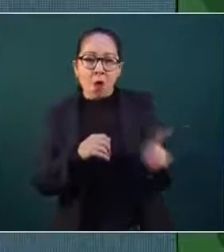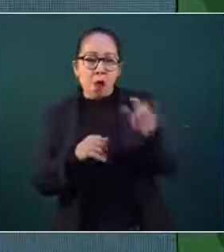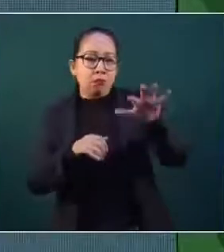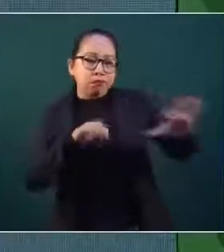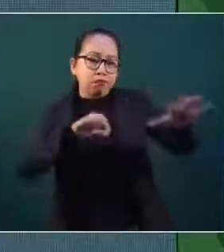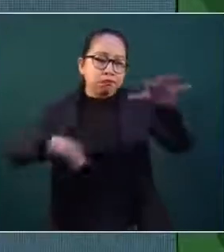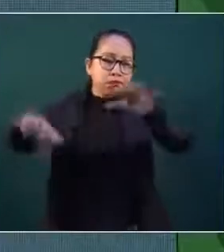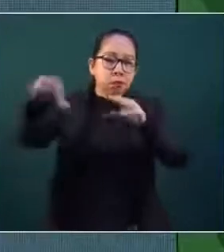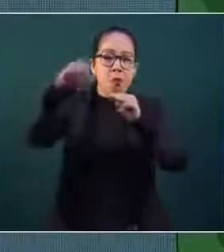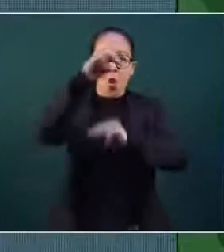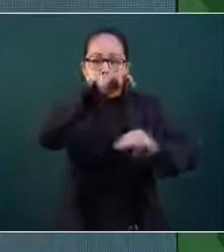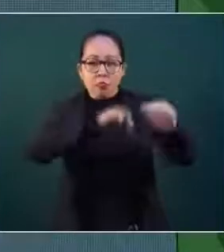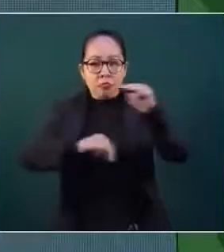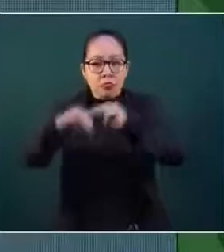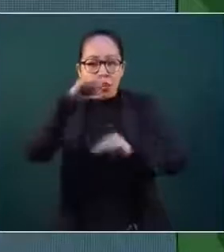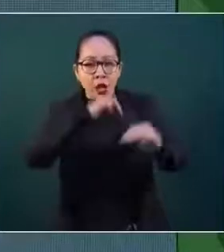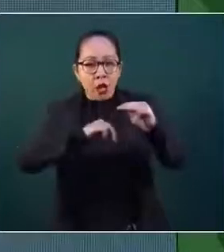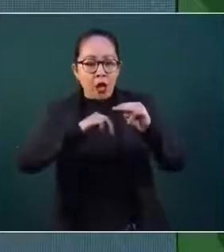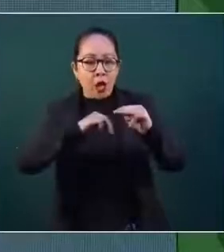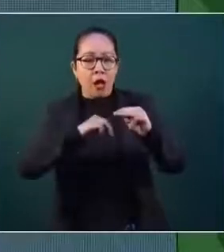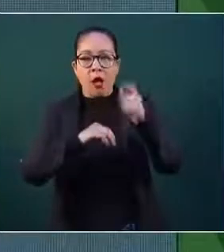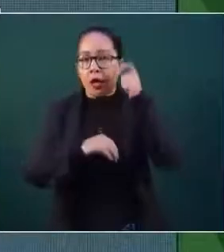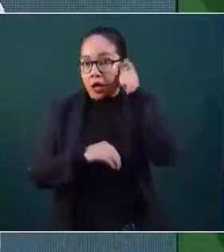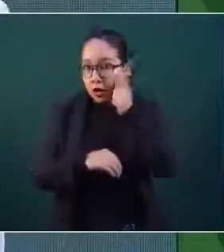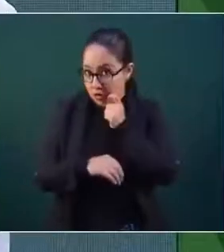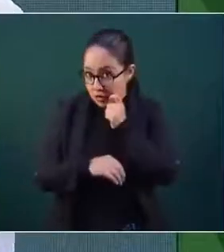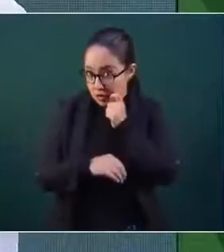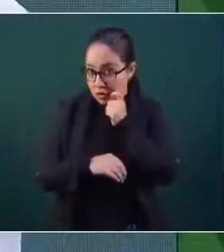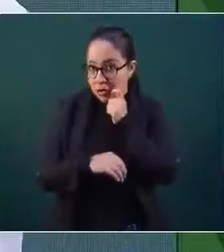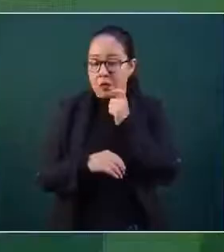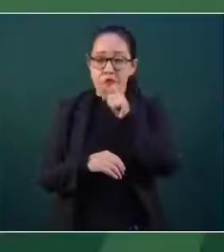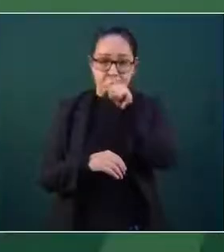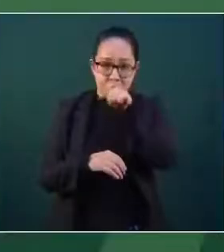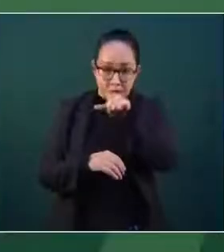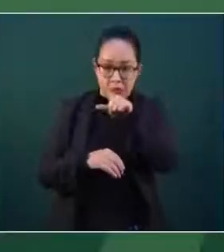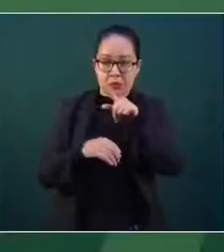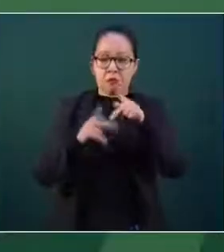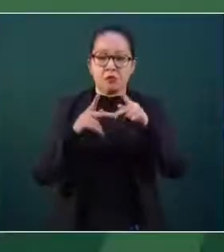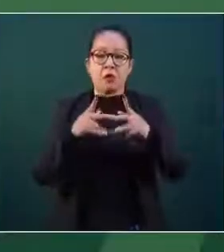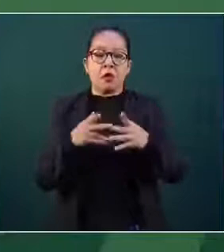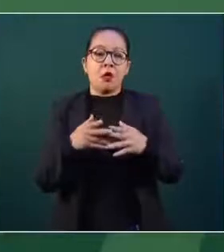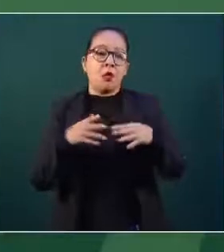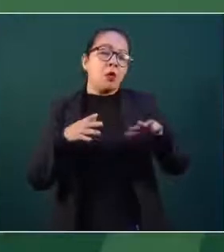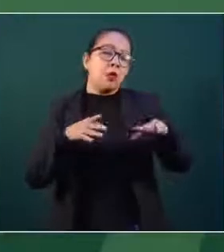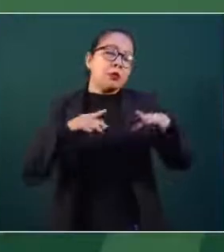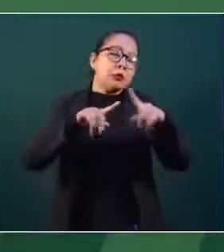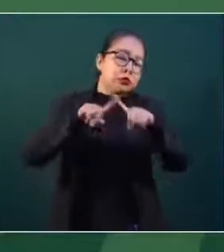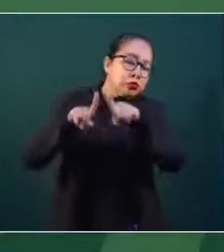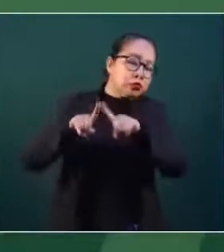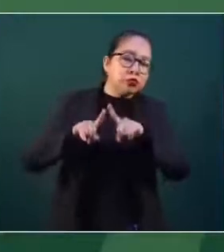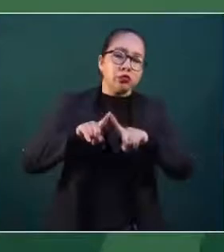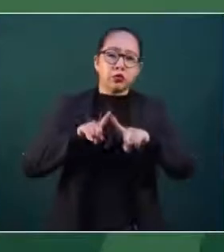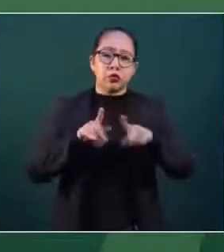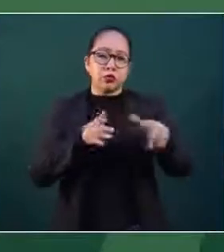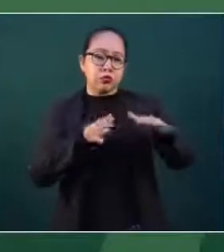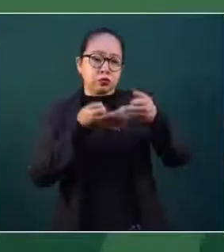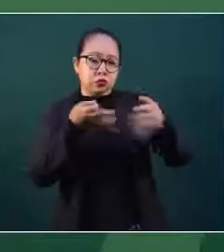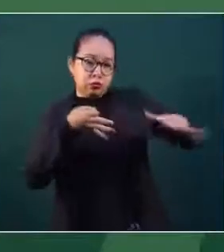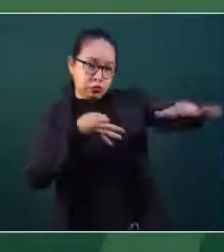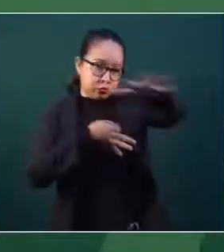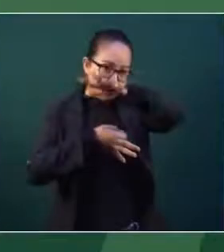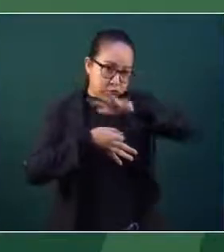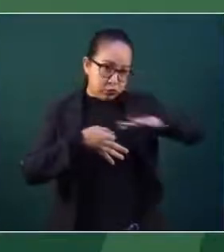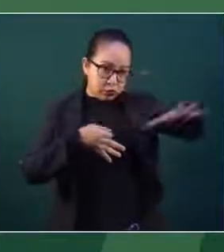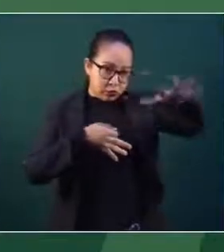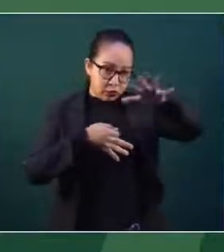de la montaña de Guerrero, en la Costa Chica, en la Costa Grande, en la Tierra Caliente. Ahí está